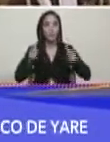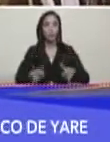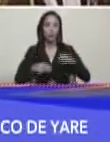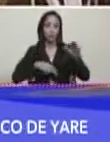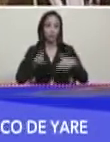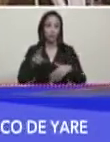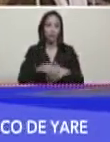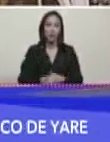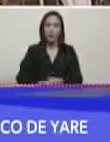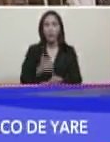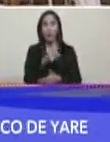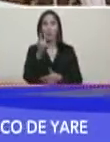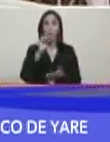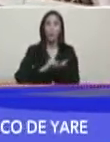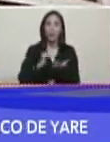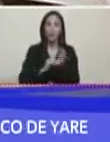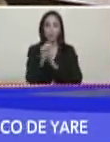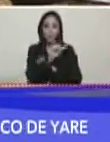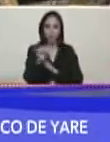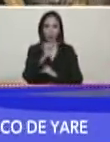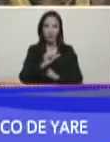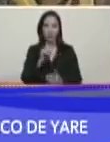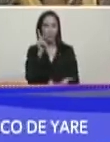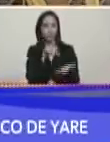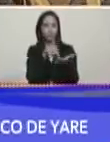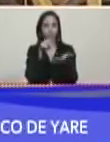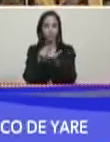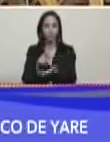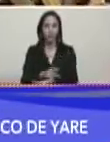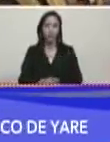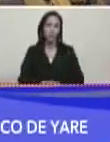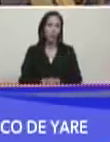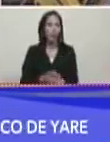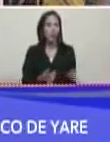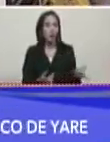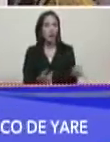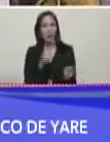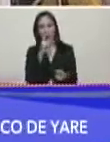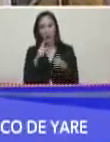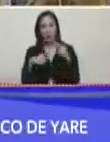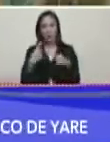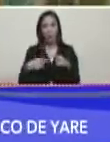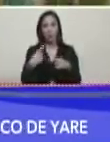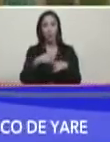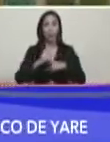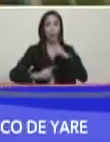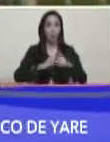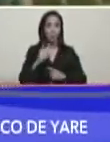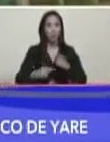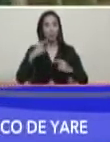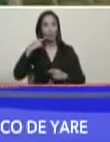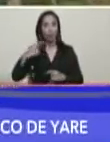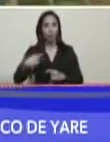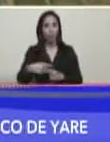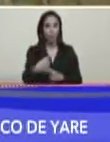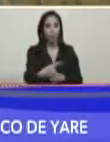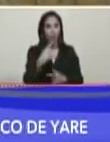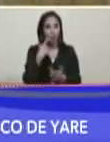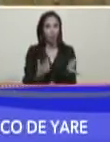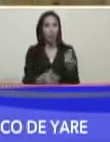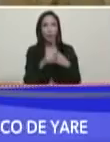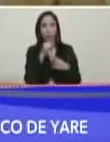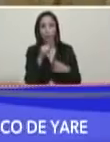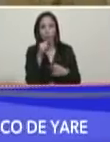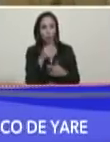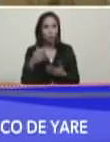el complejo 2 veces a la semana, ¿no? Y a medida de ese proceso, íbamos recopilando